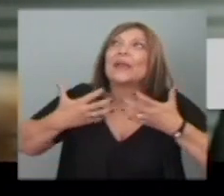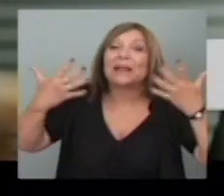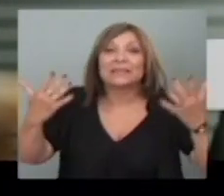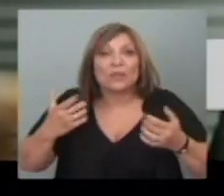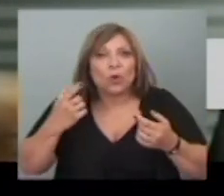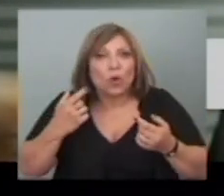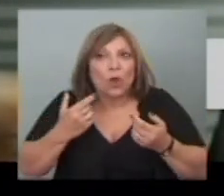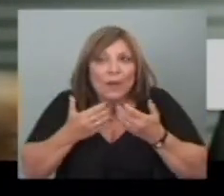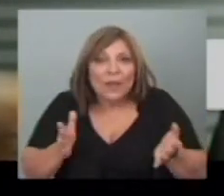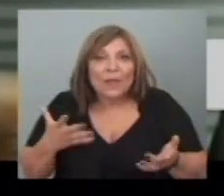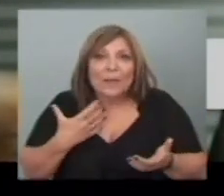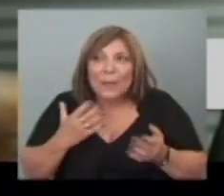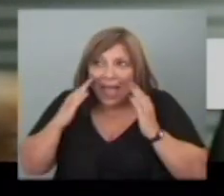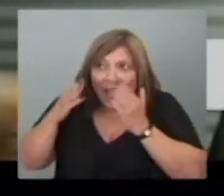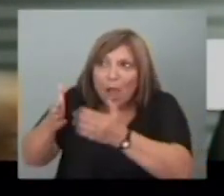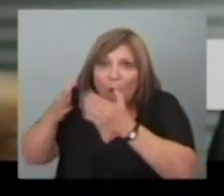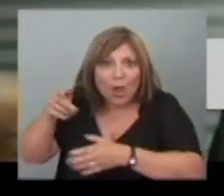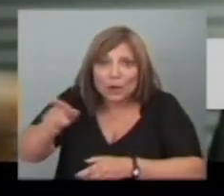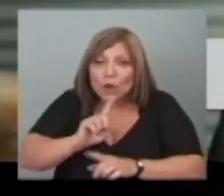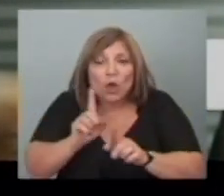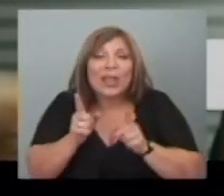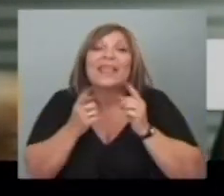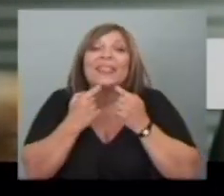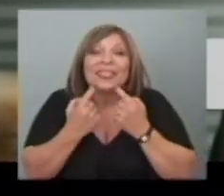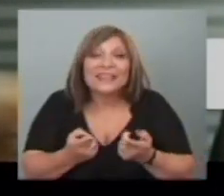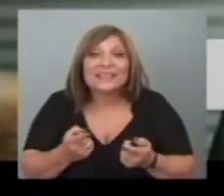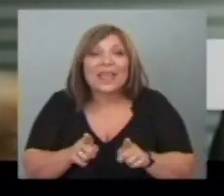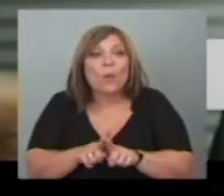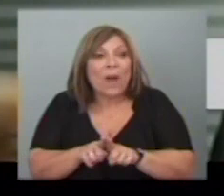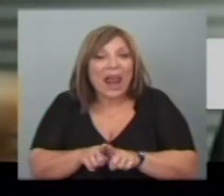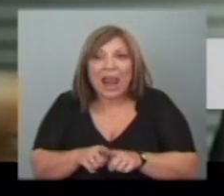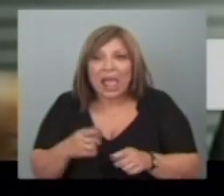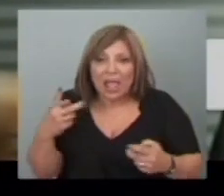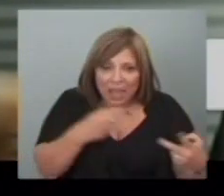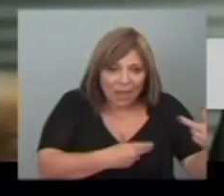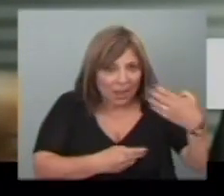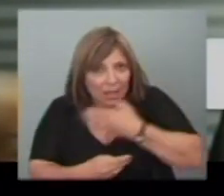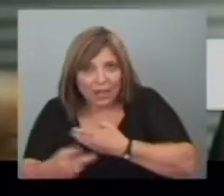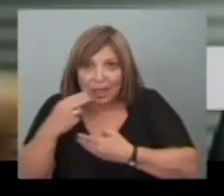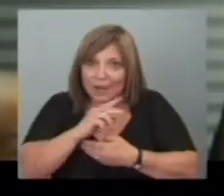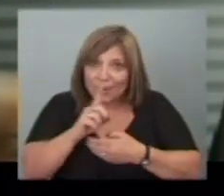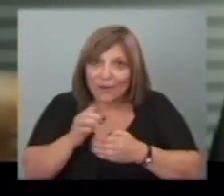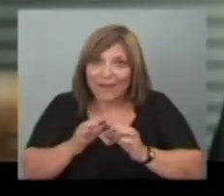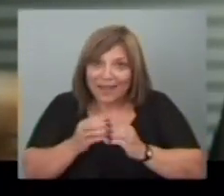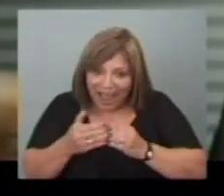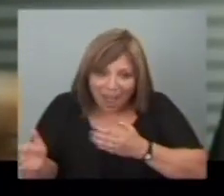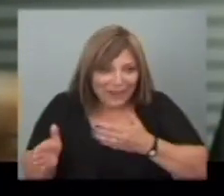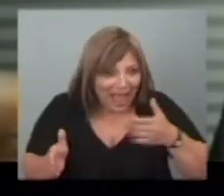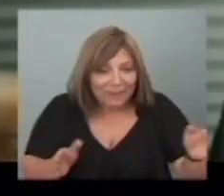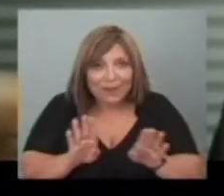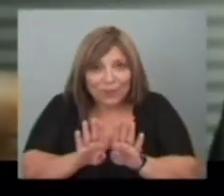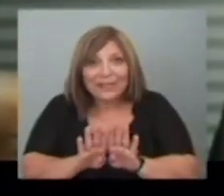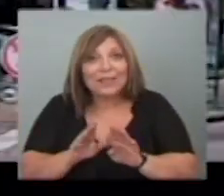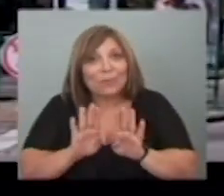concretas que apunten a los retornados, sino que también de lo que se trata es de eliminar obstáculos para que los retornados puedan reinsertarse en